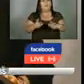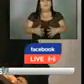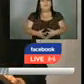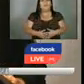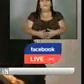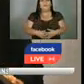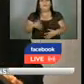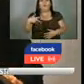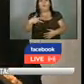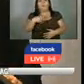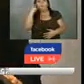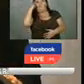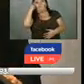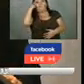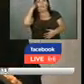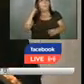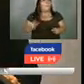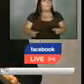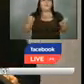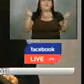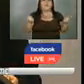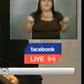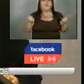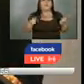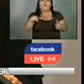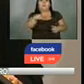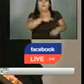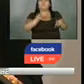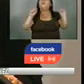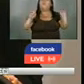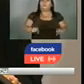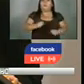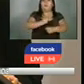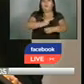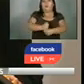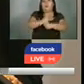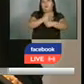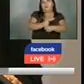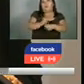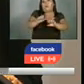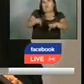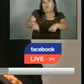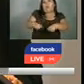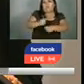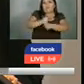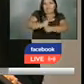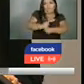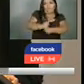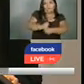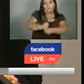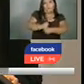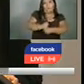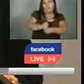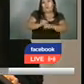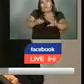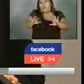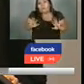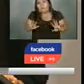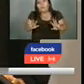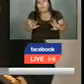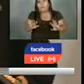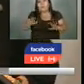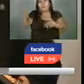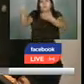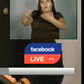medidas en materia de facilitación de comercio para garantizar que la importación de los vehículos sea